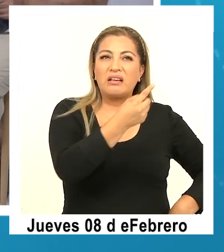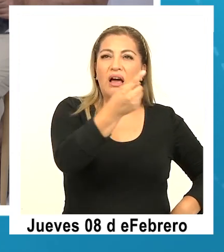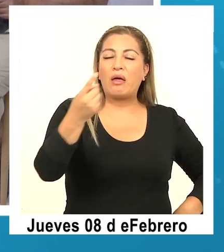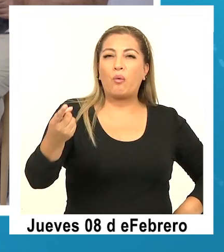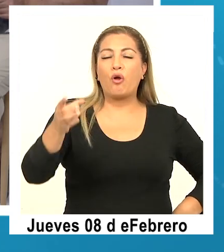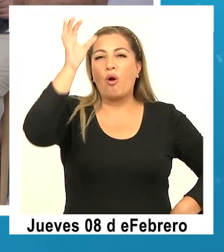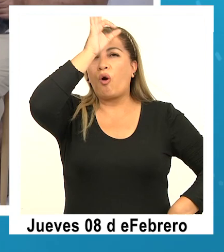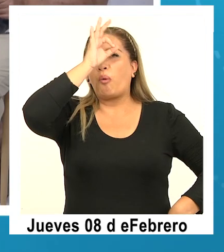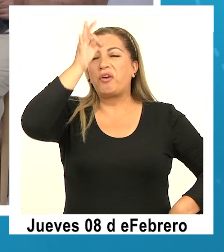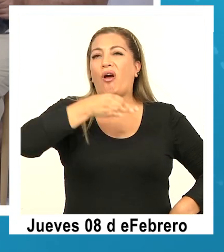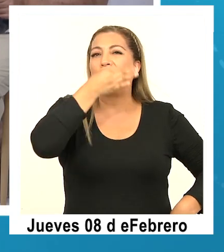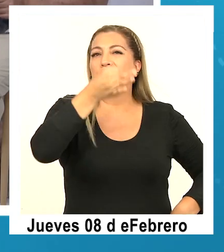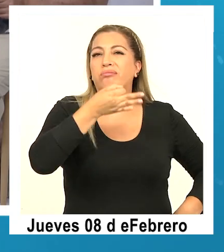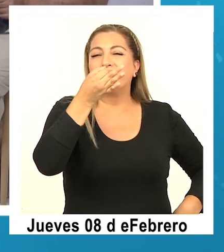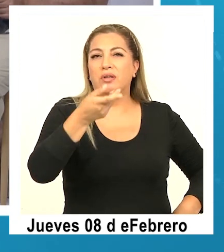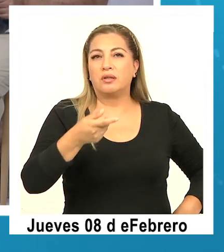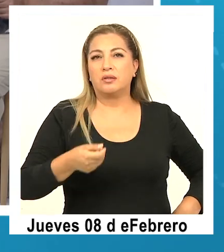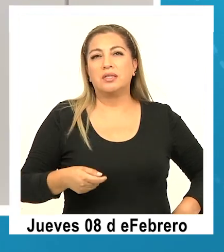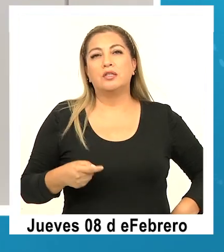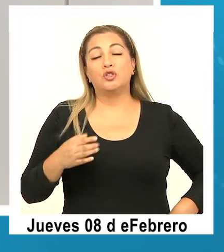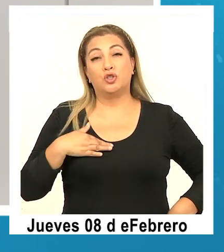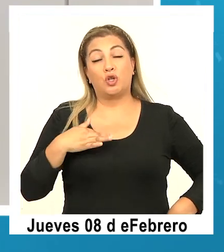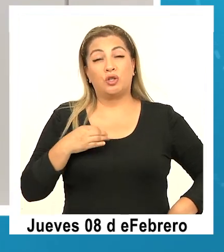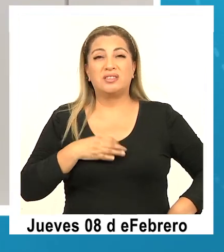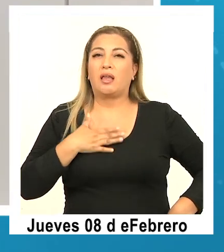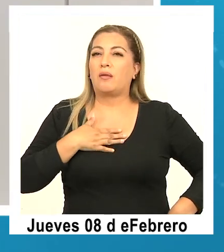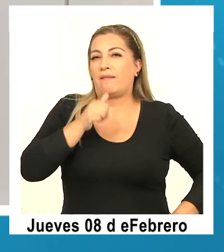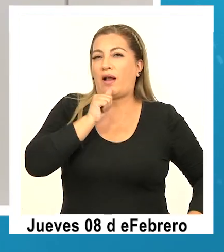quiera? O sea, ahí yo también creo que hay una falta de respeto